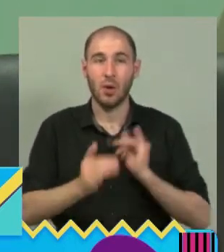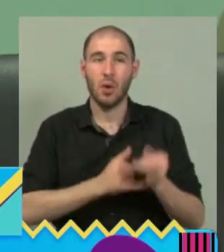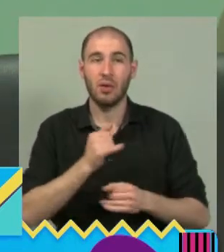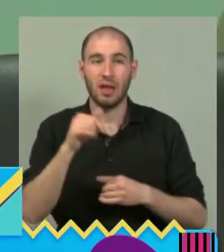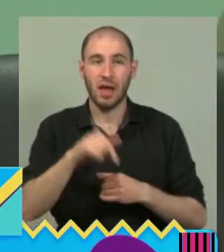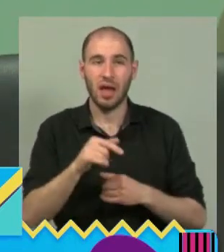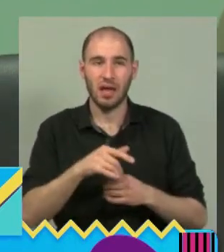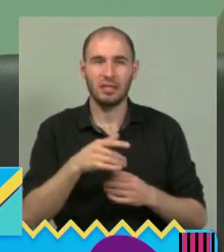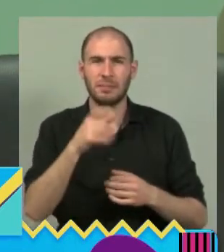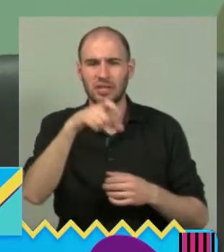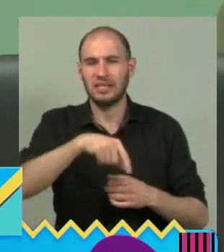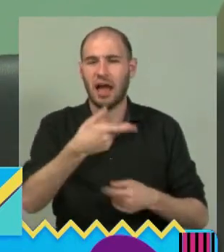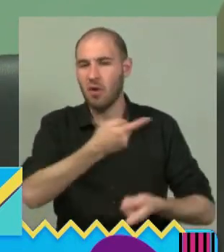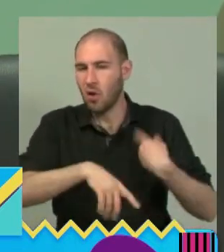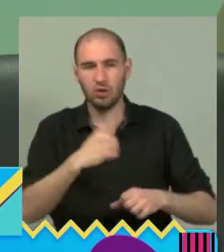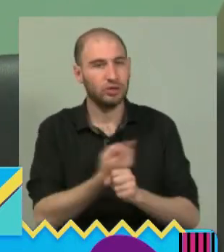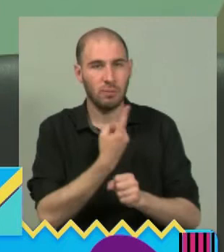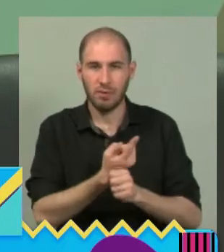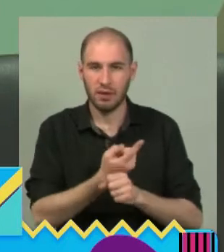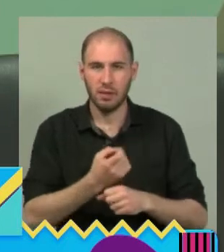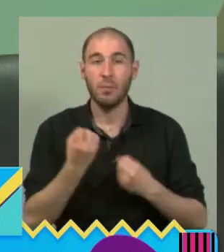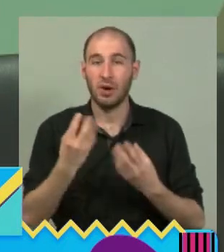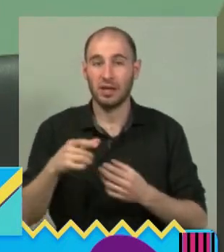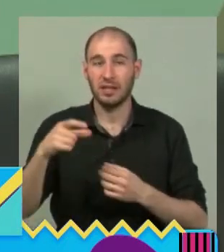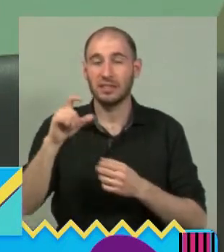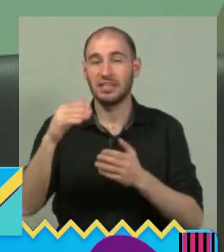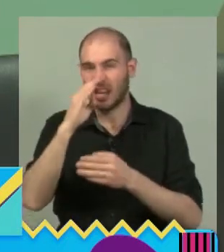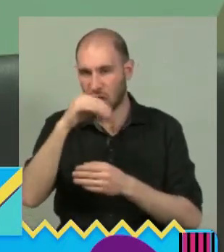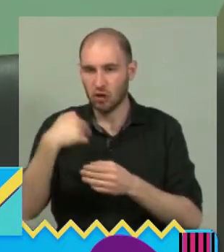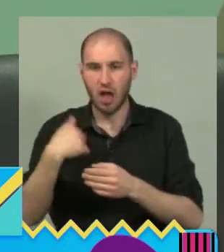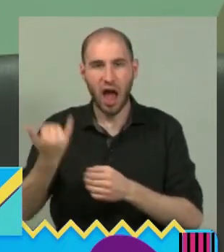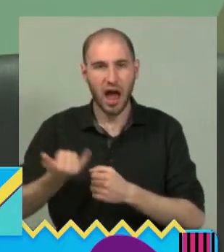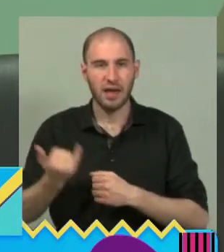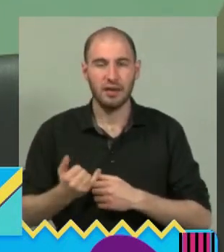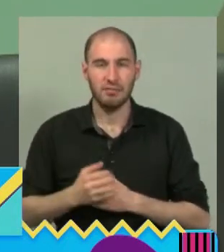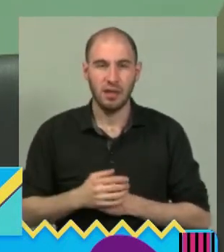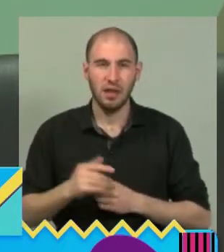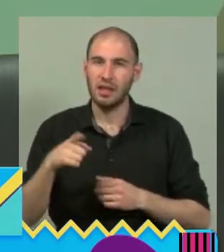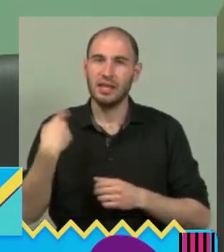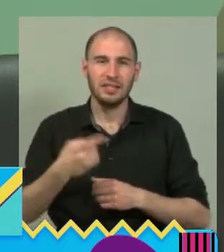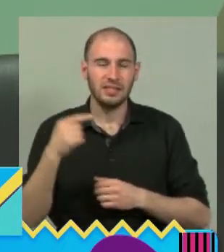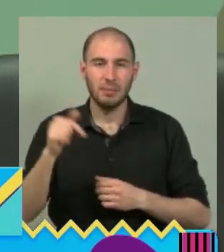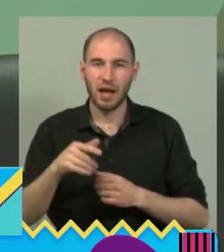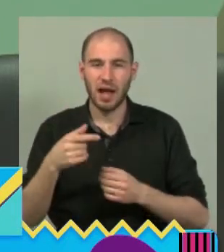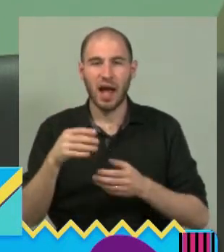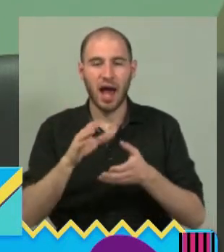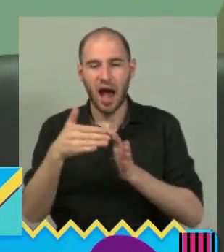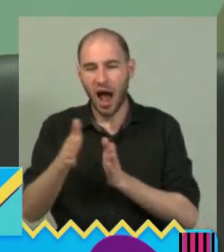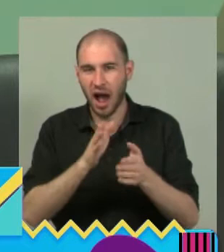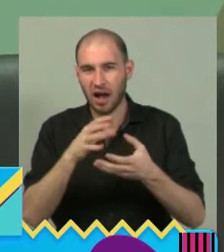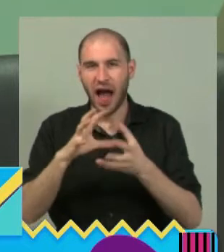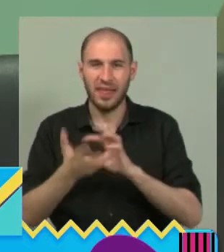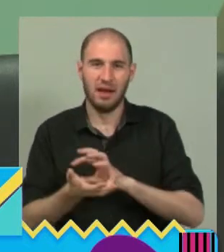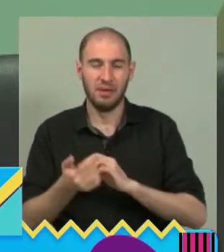puede hacer trata de esclavos. O sea, ¿por qué? Porque el carbón lo tenemos nosotros. O sea, nosotros siempre nos hemos ido acomodando y en